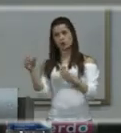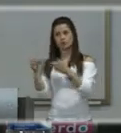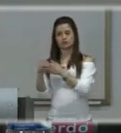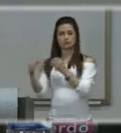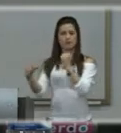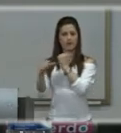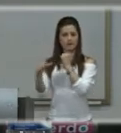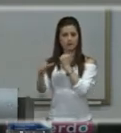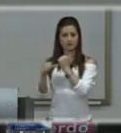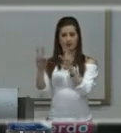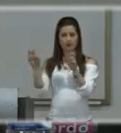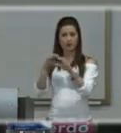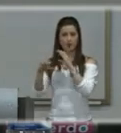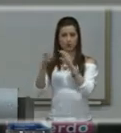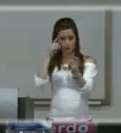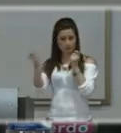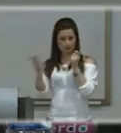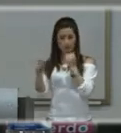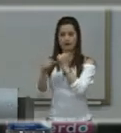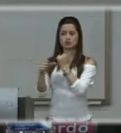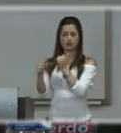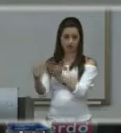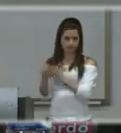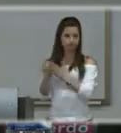en comunicación estratégica.